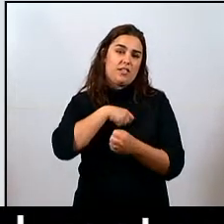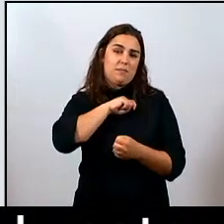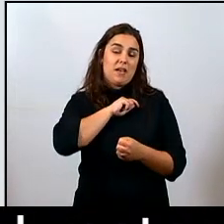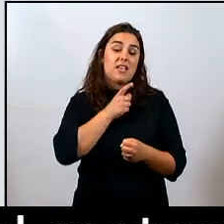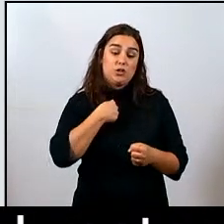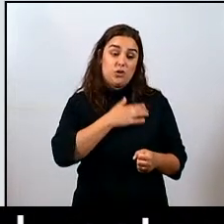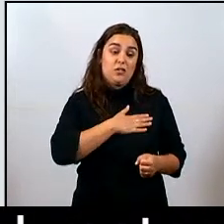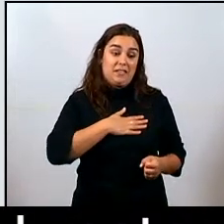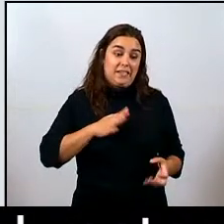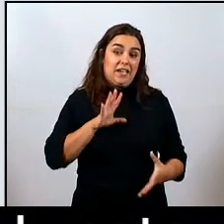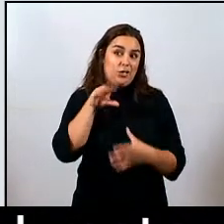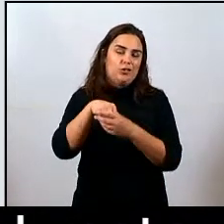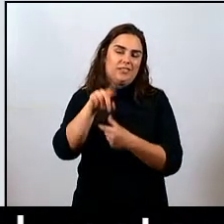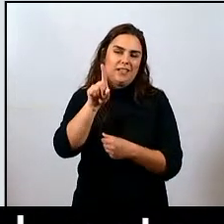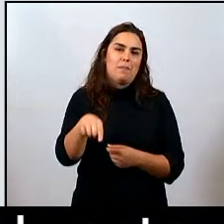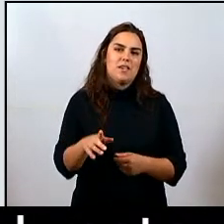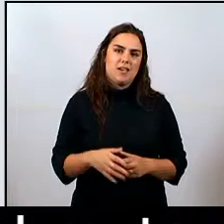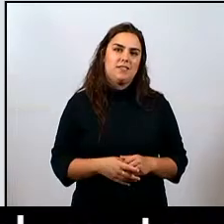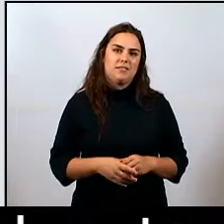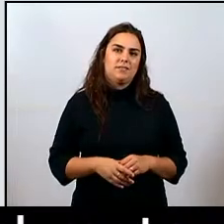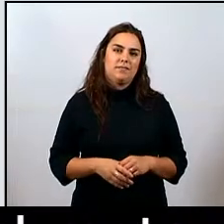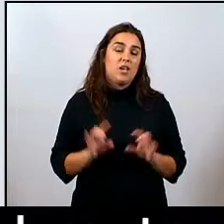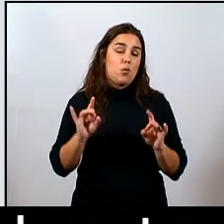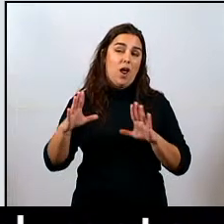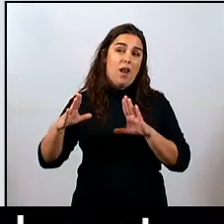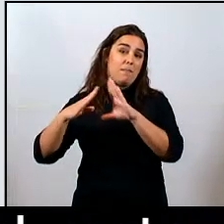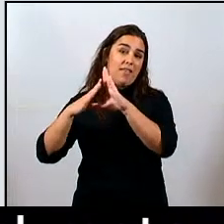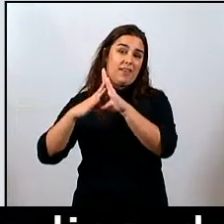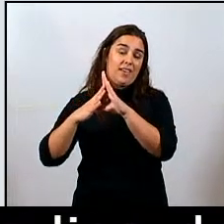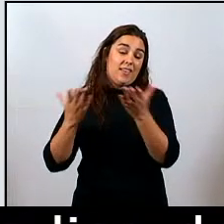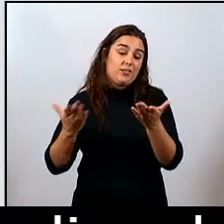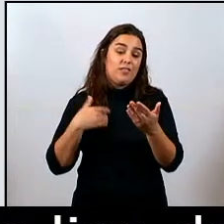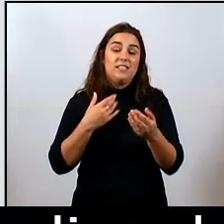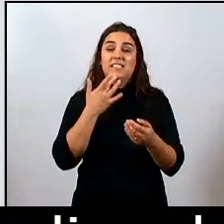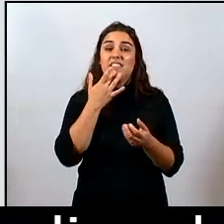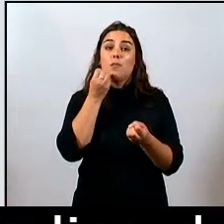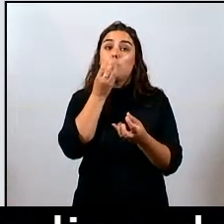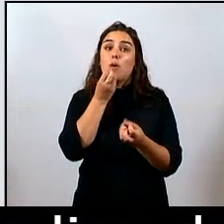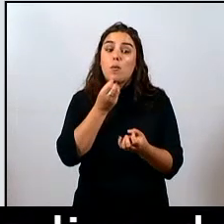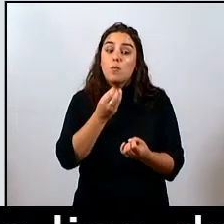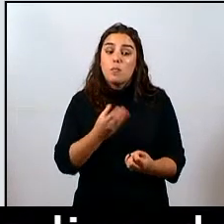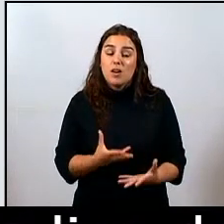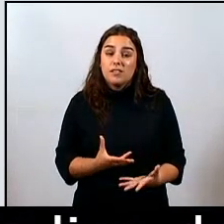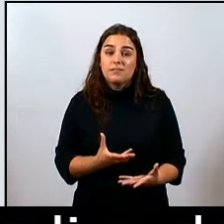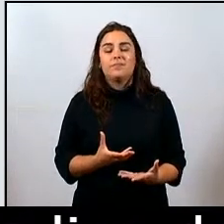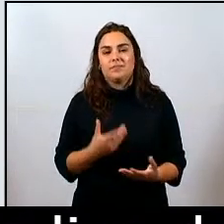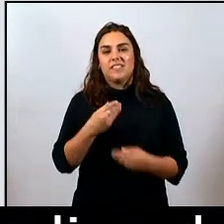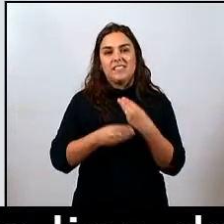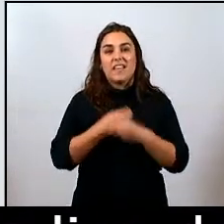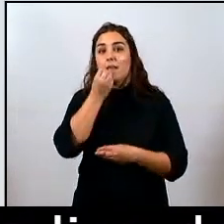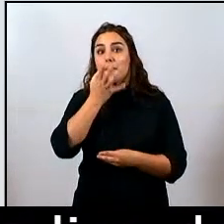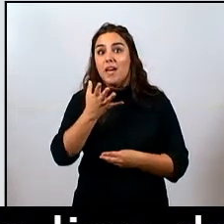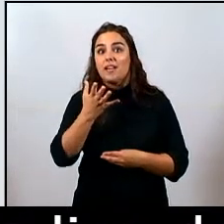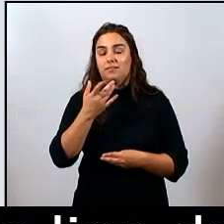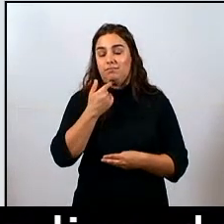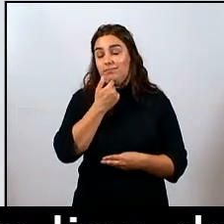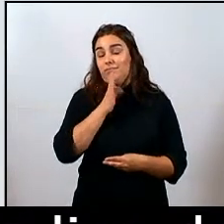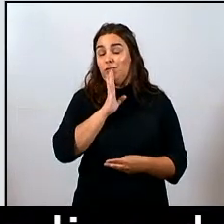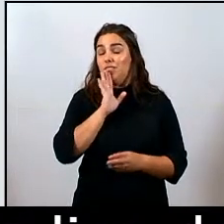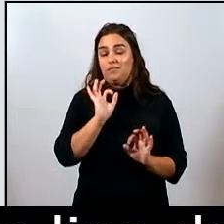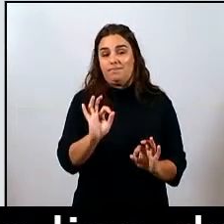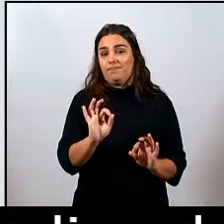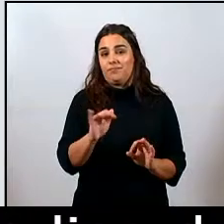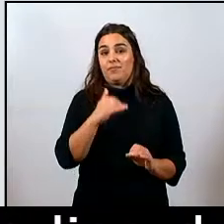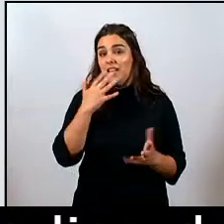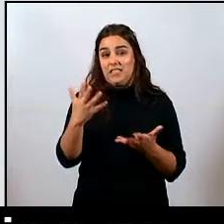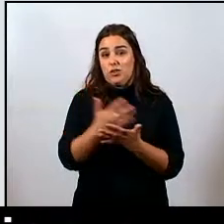jugar en la Liga de la Comunidad de Madrid y todo lo que sea bueno y que se hace bien en Madrid, que como digo es